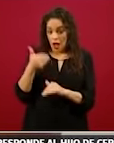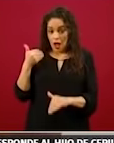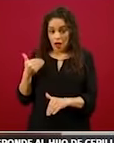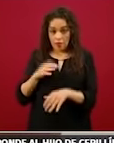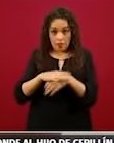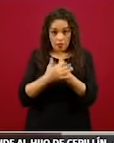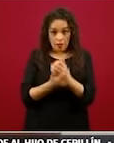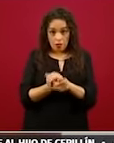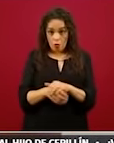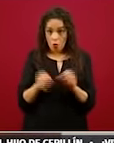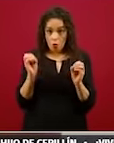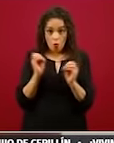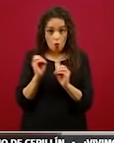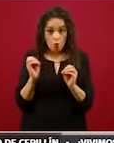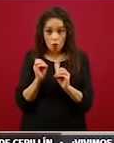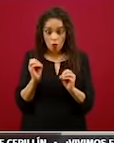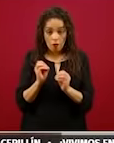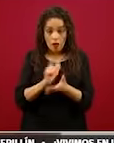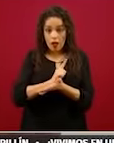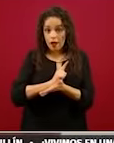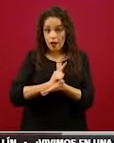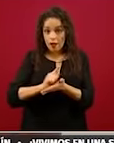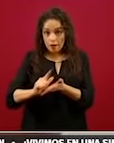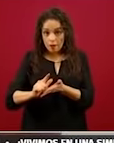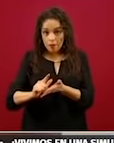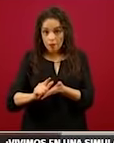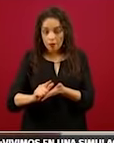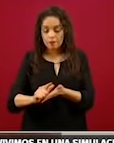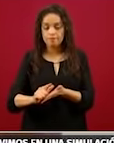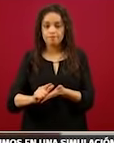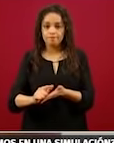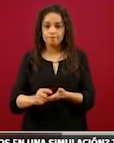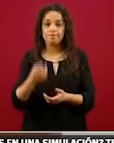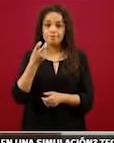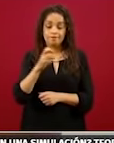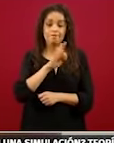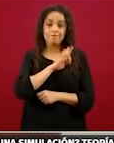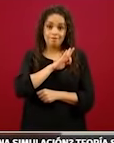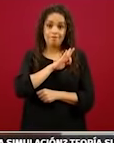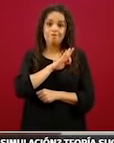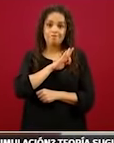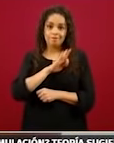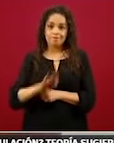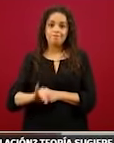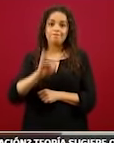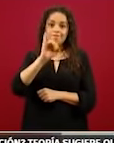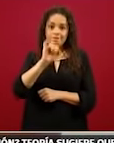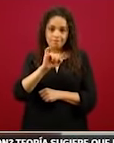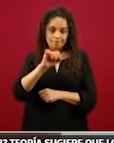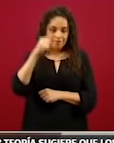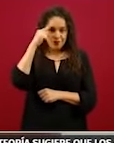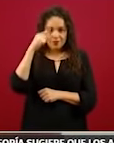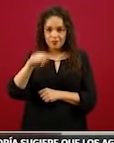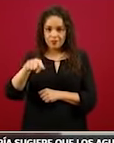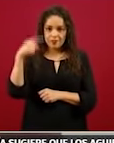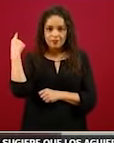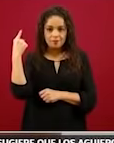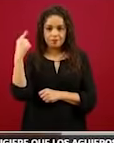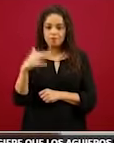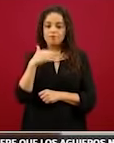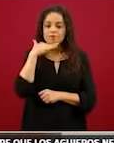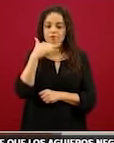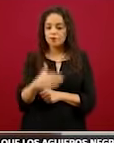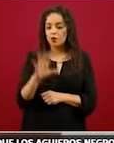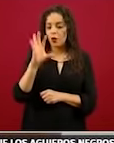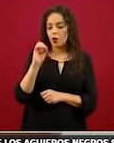hacer esta manipulación o la hago de una manera inadecuada, tengo el riesgo de autoinocularme, es decir,